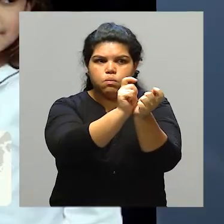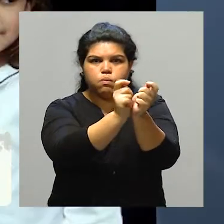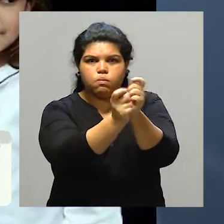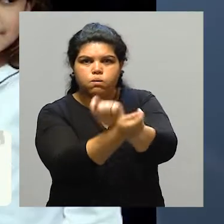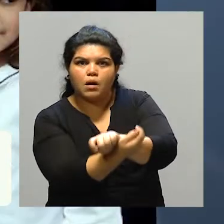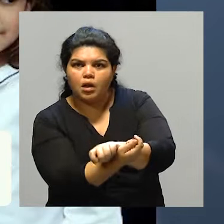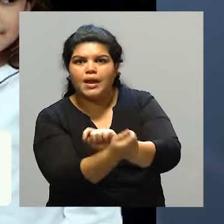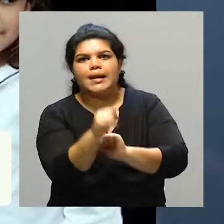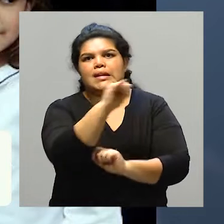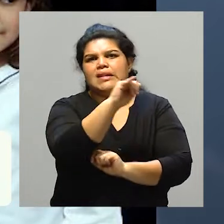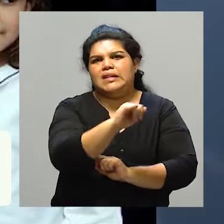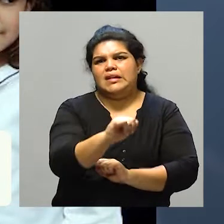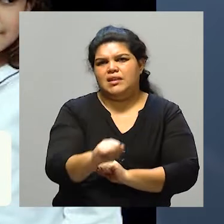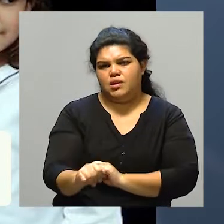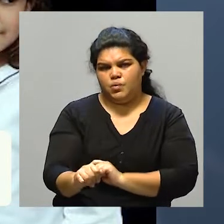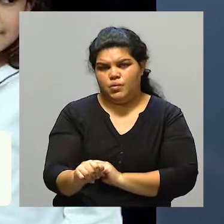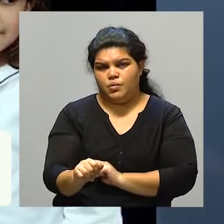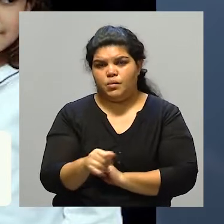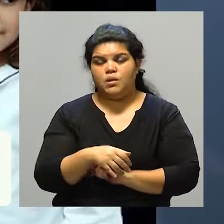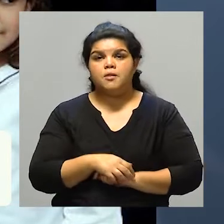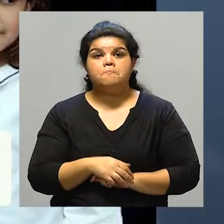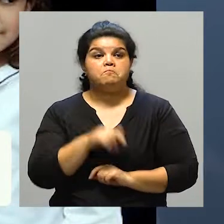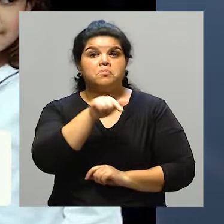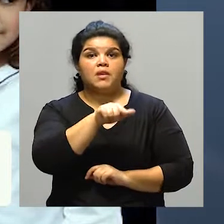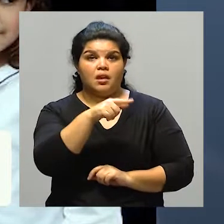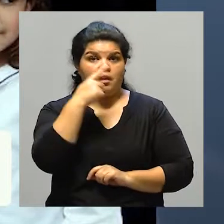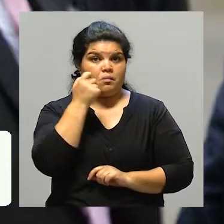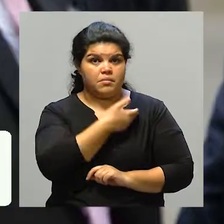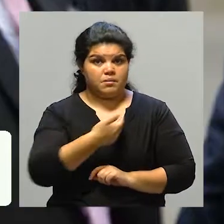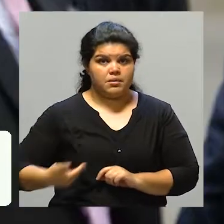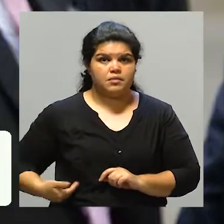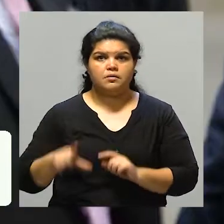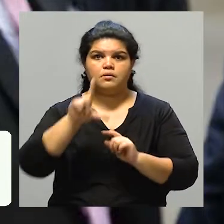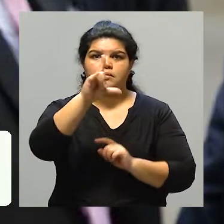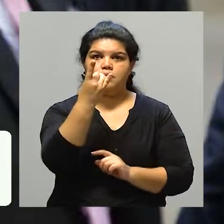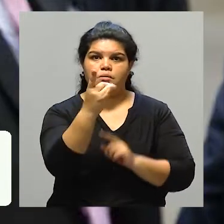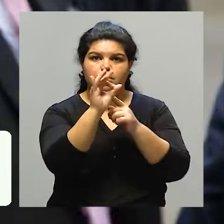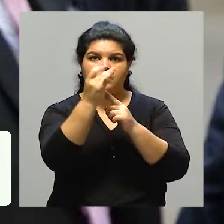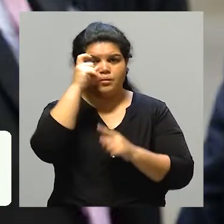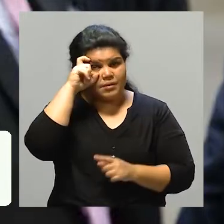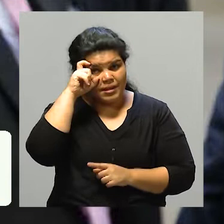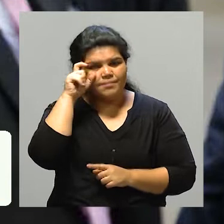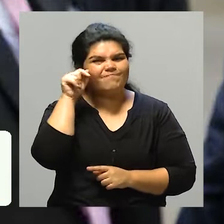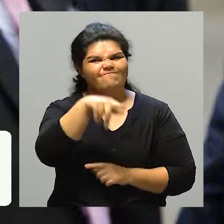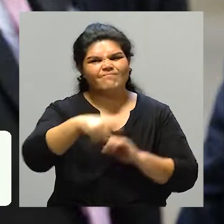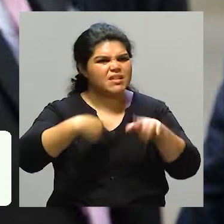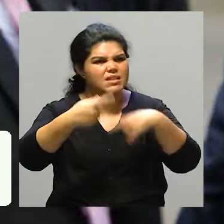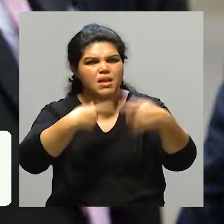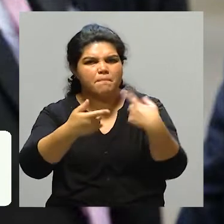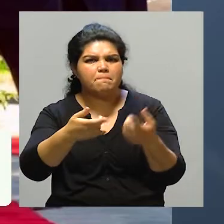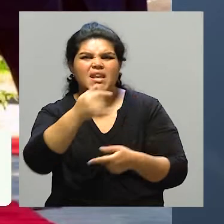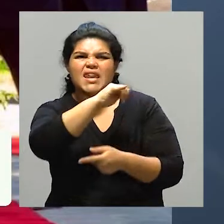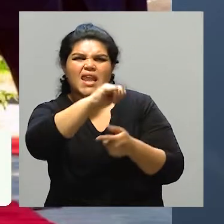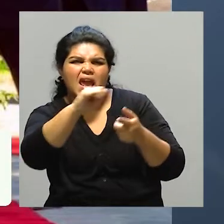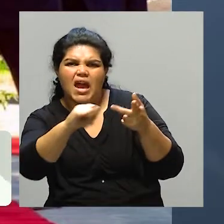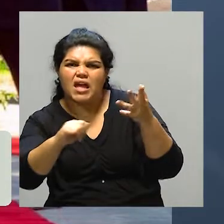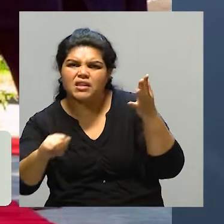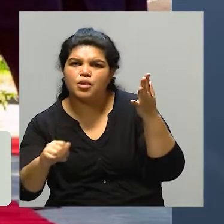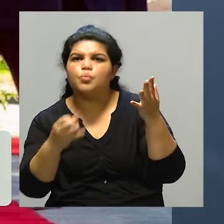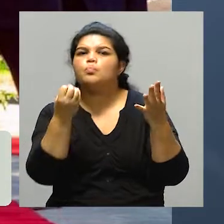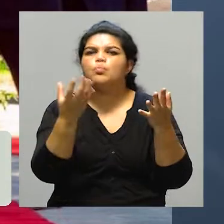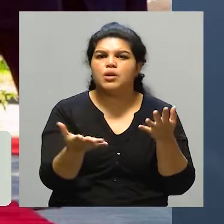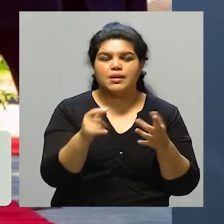en las encuestas un tercer candidato que se llama Rodolfo Hernández, es alcalde de una ciudad